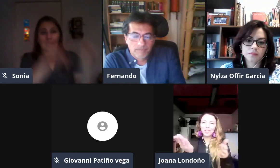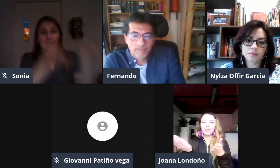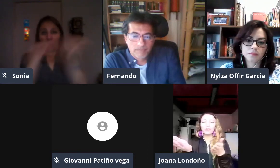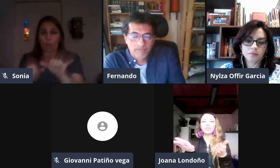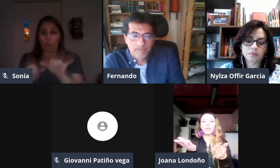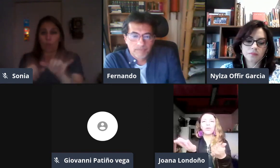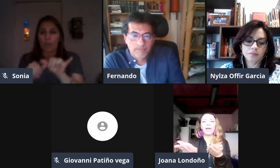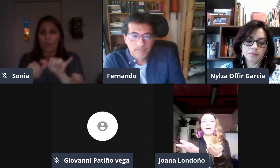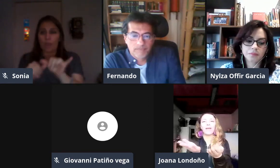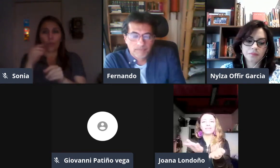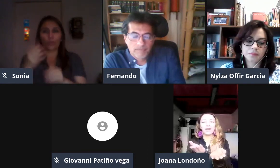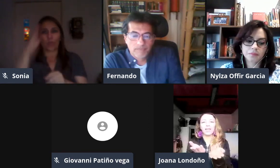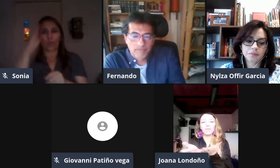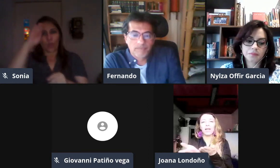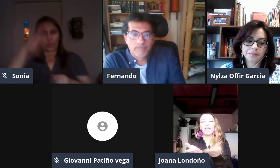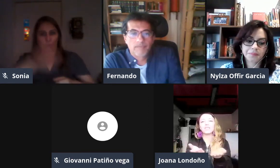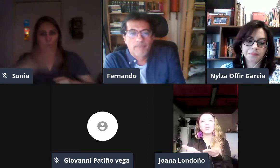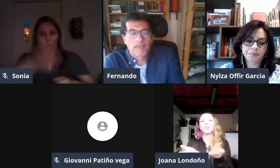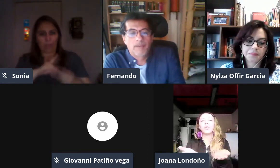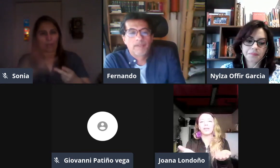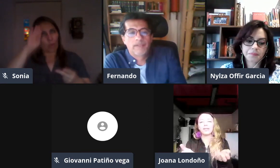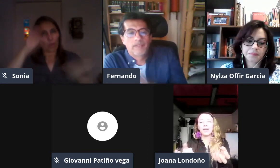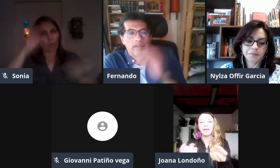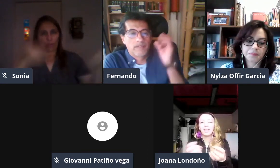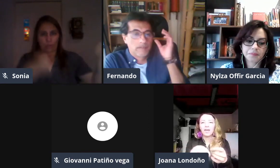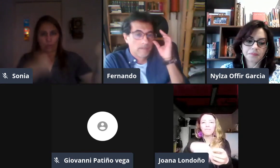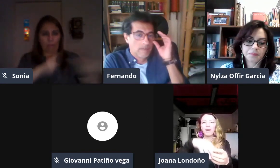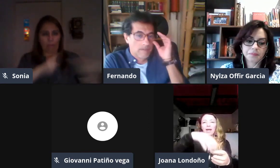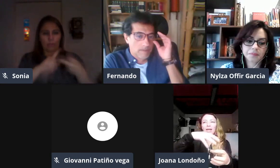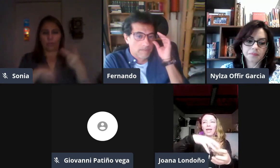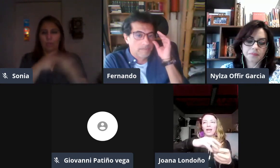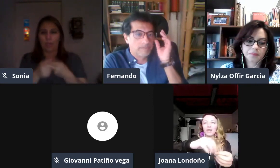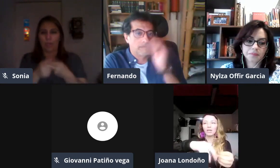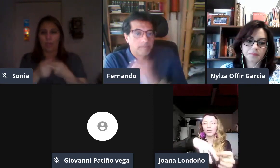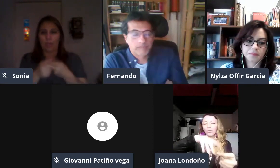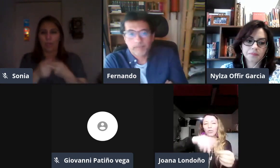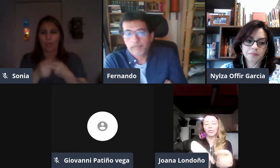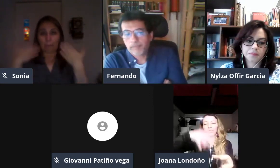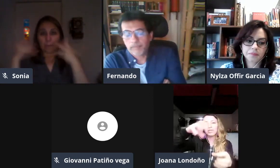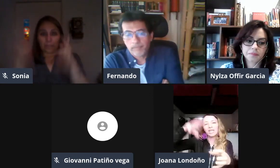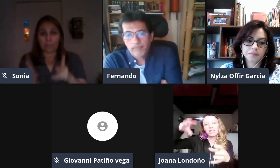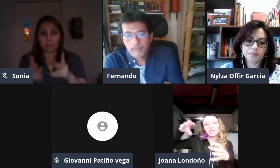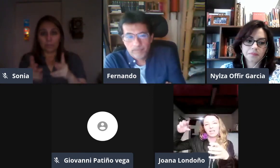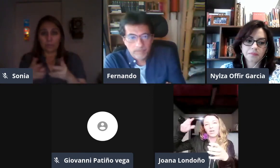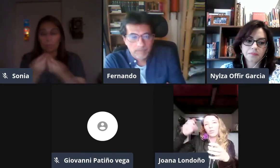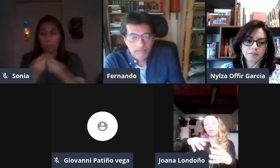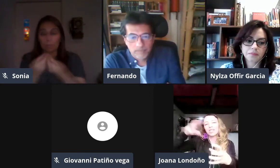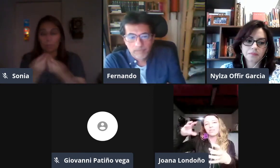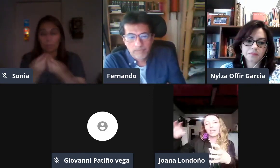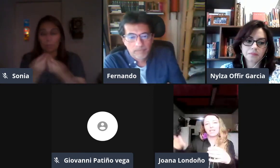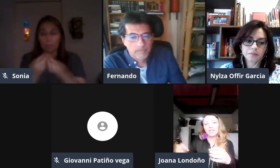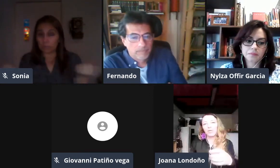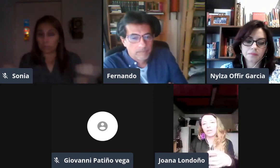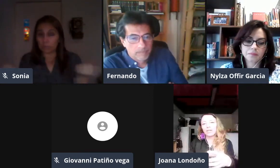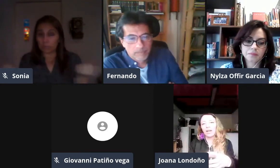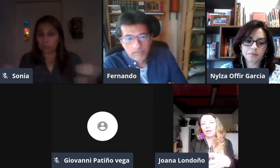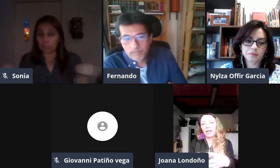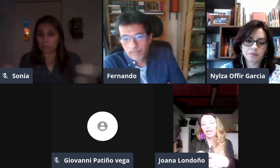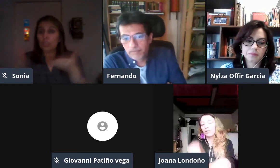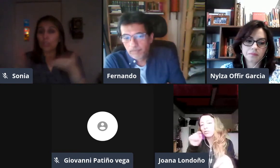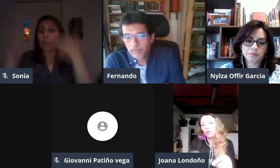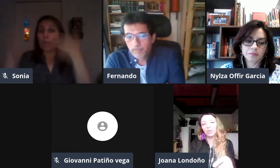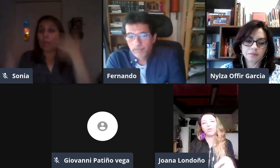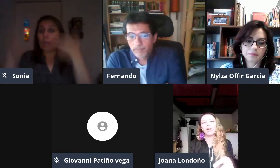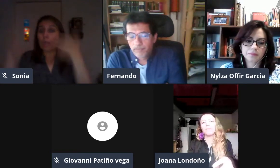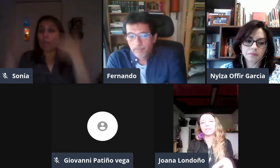entonces como la maestra también hay hace un puente para que hayan como otros links y como otras maneras de conectar la